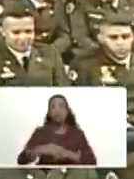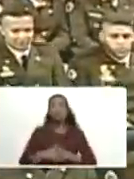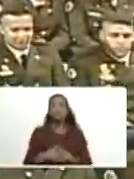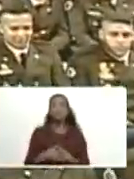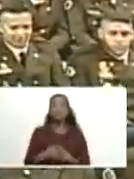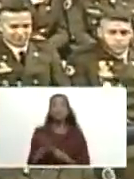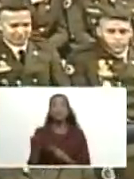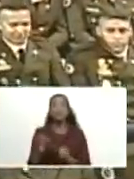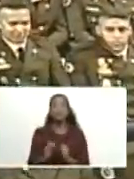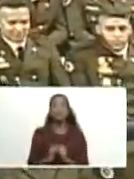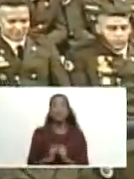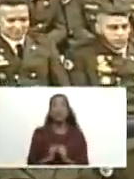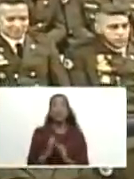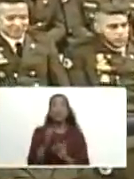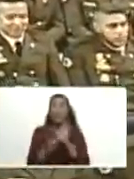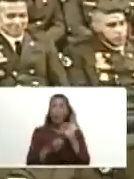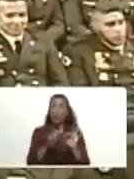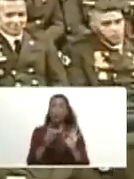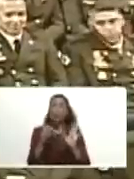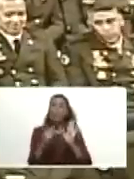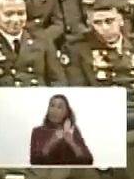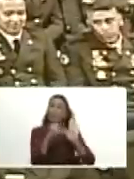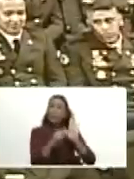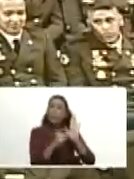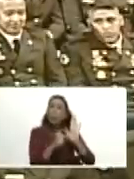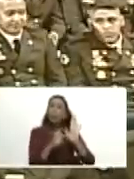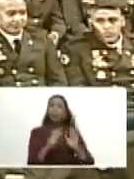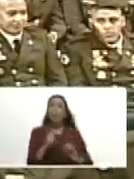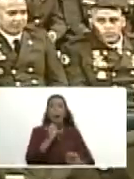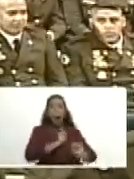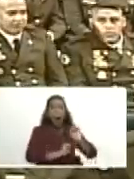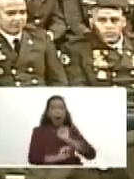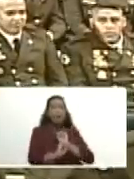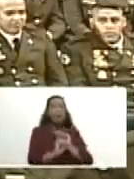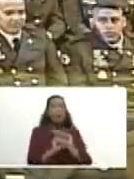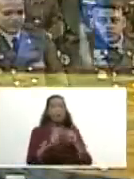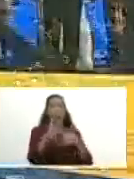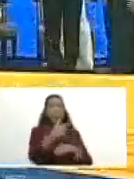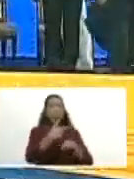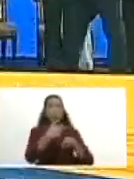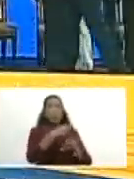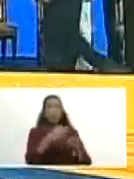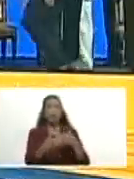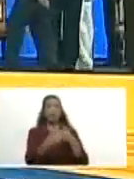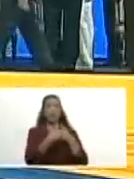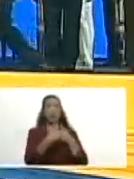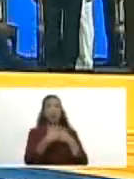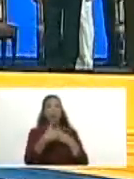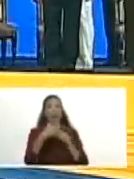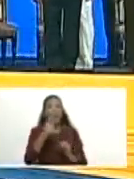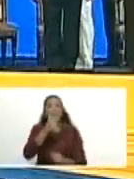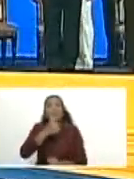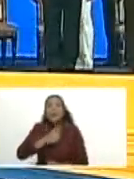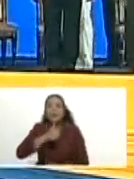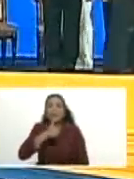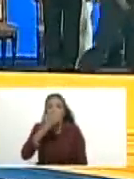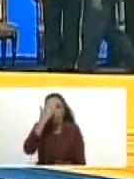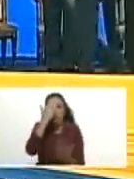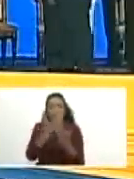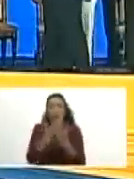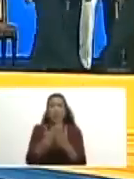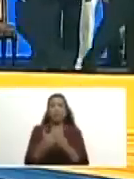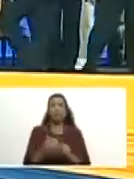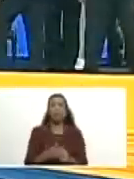la Fuerza Armada Nacional Bolivariana subrayaba también que la doctrina antioligárquica ha sido la clave en la resistencia frente a la